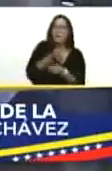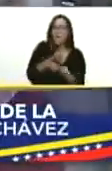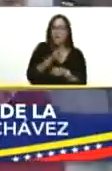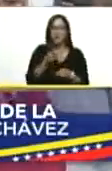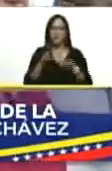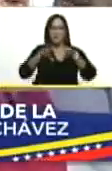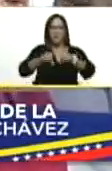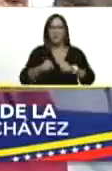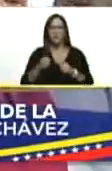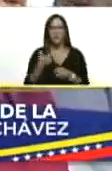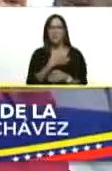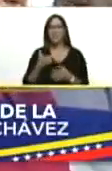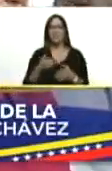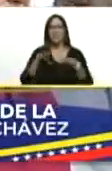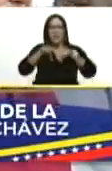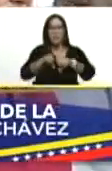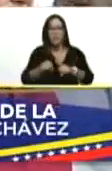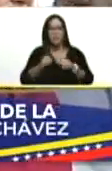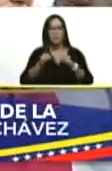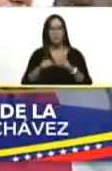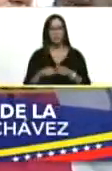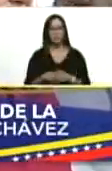de invasión,